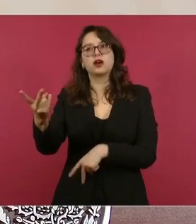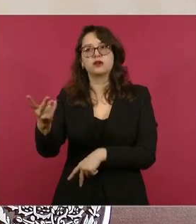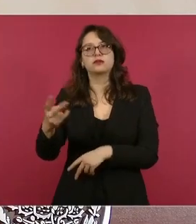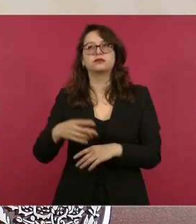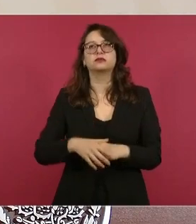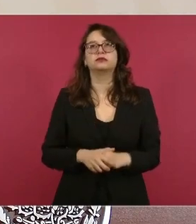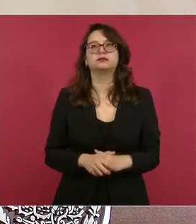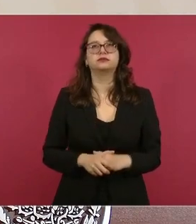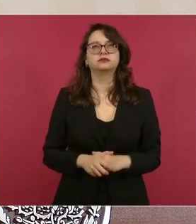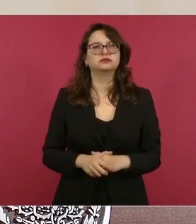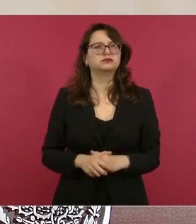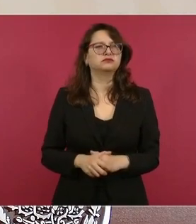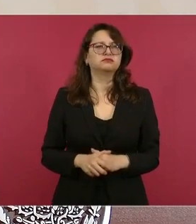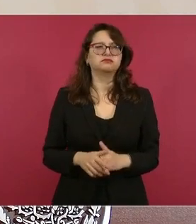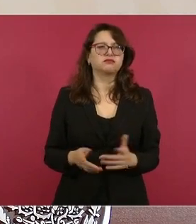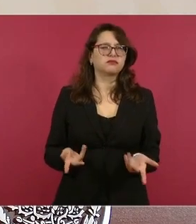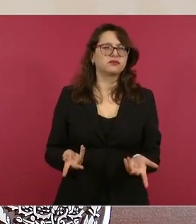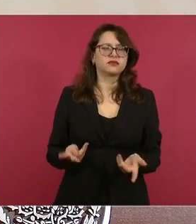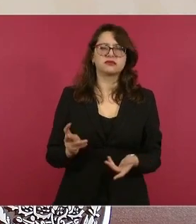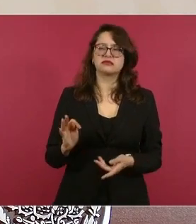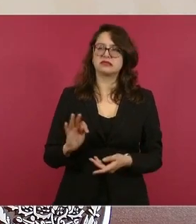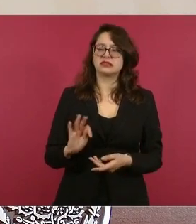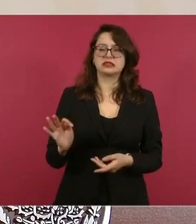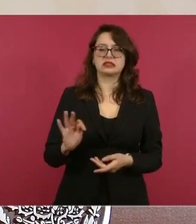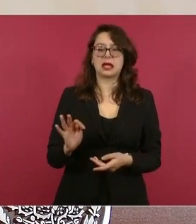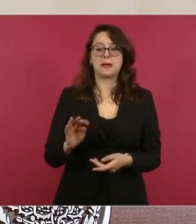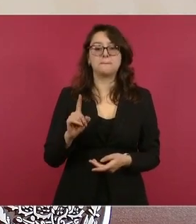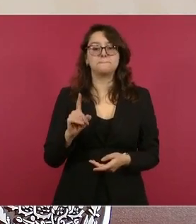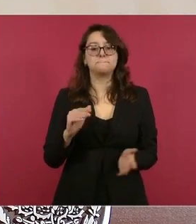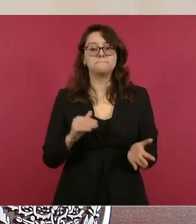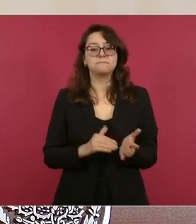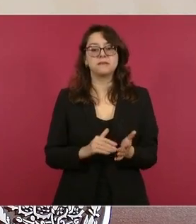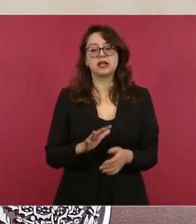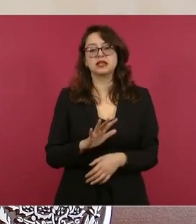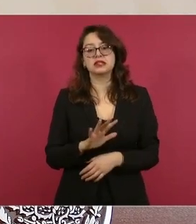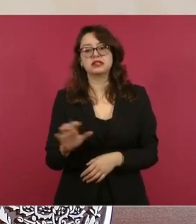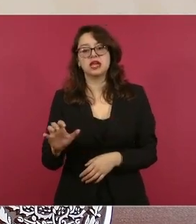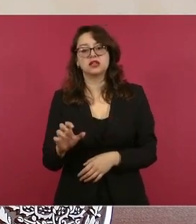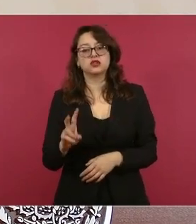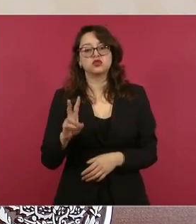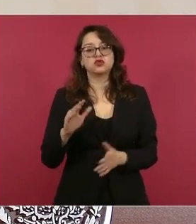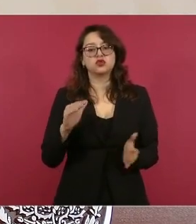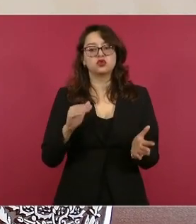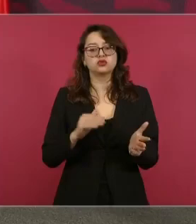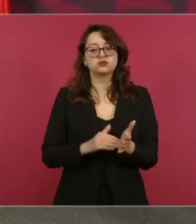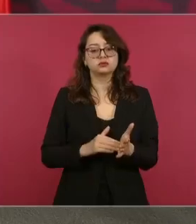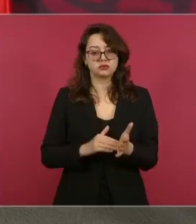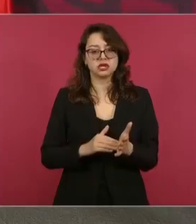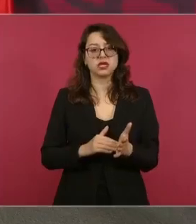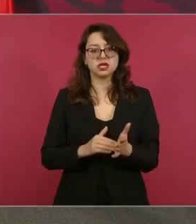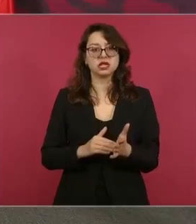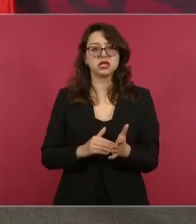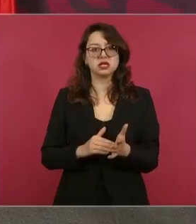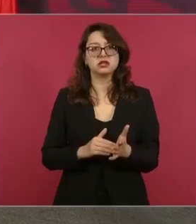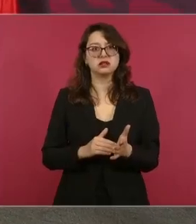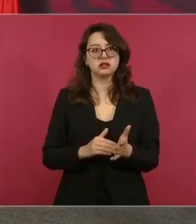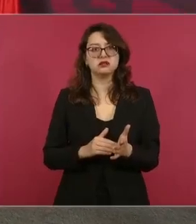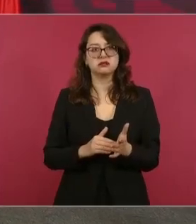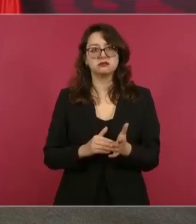deben de haber como 1,500, 2,000 trabajadores de la Comisión Federal de